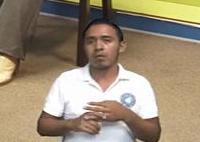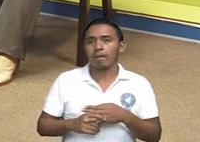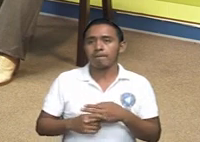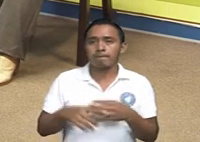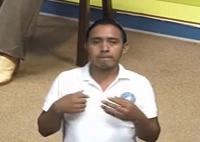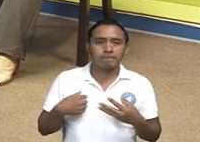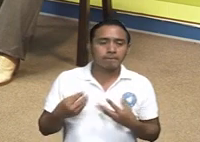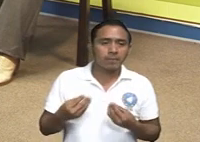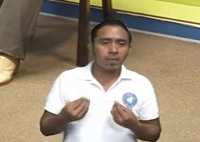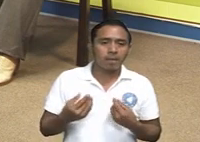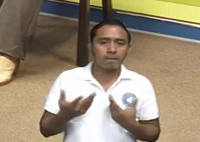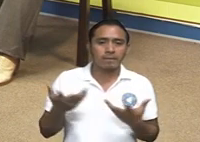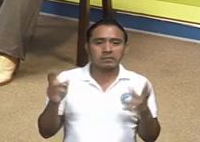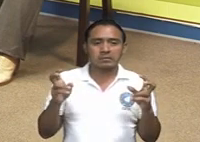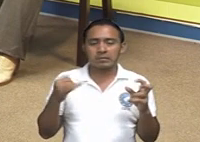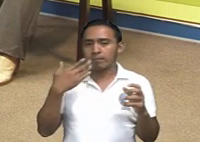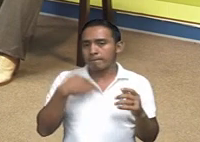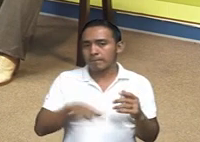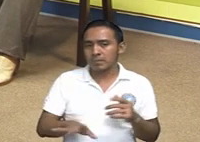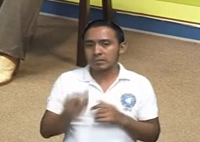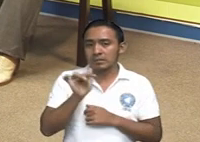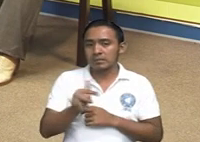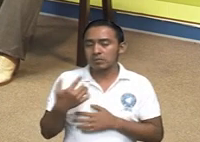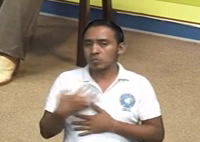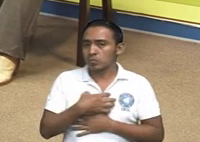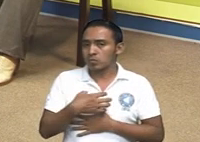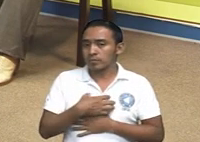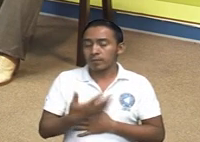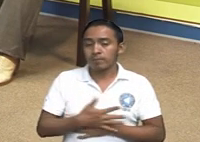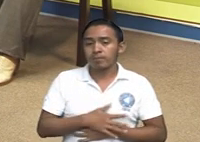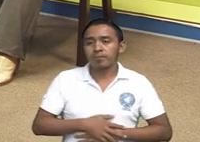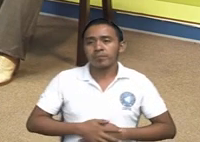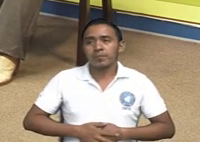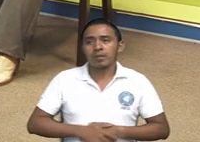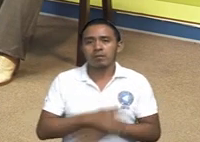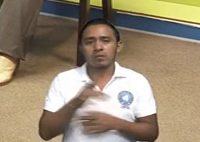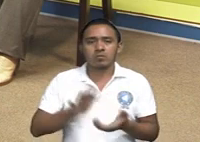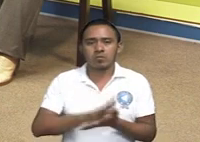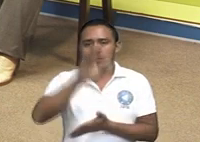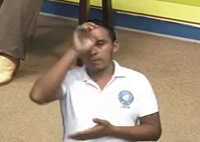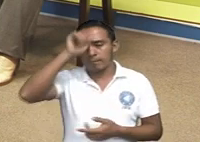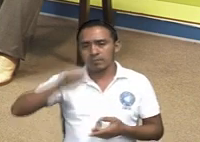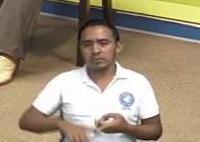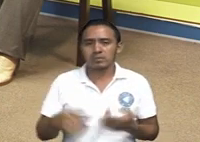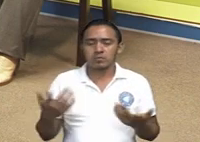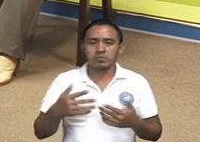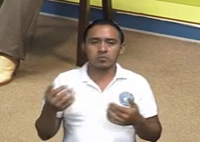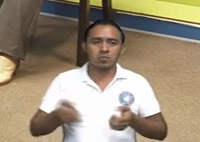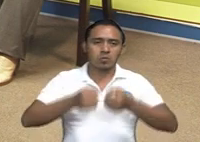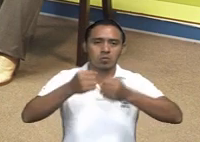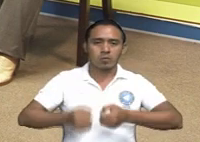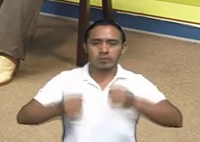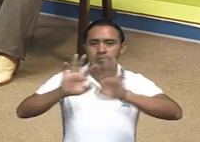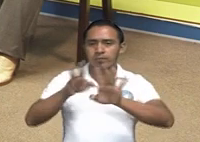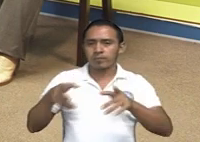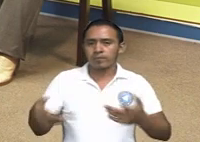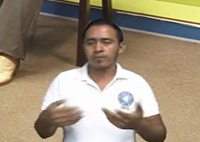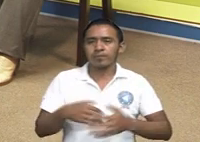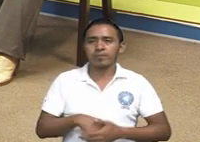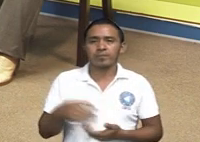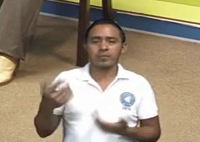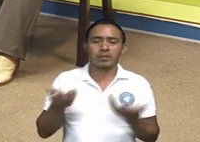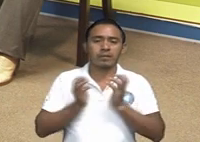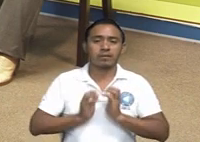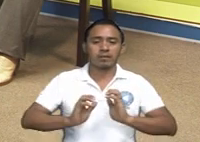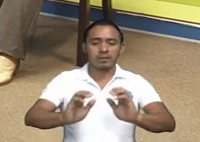de este tema, no lo hablamos. Y el niño aprende con sus amigos, con sus amigas, lo aprende así en la calle.